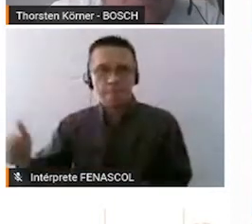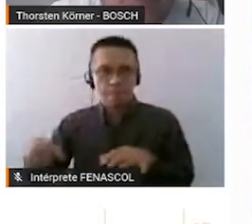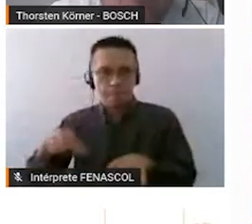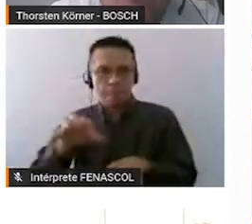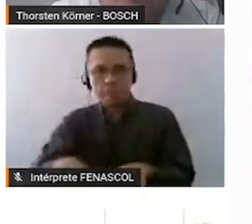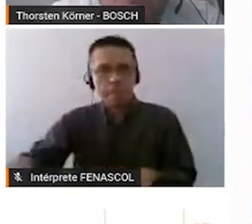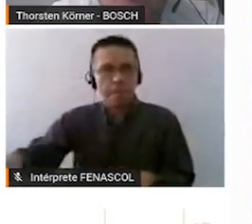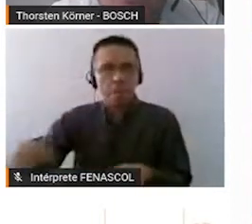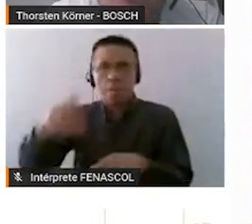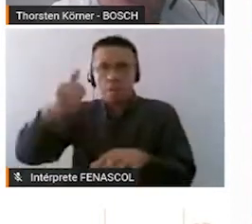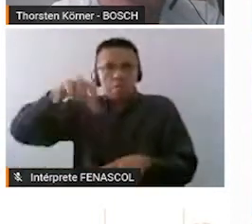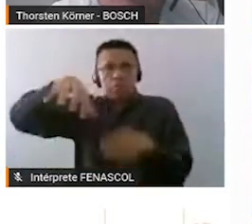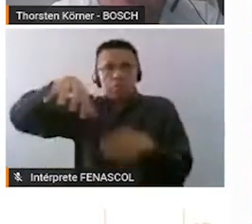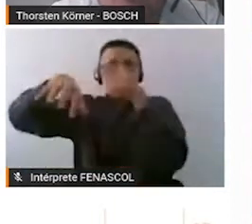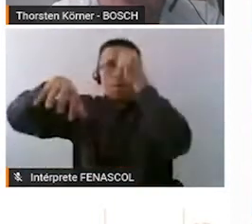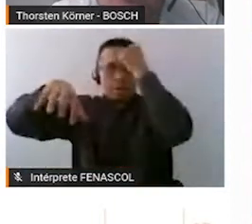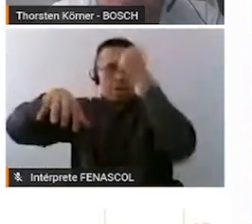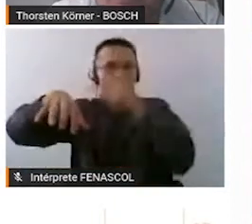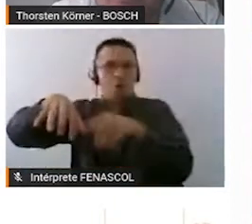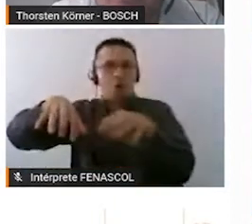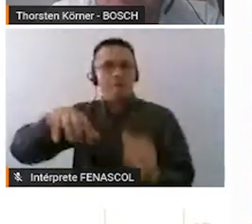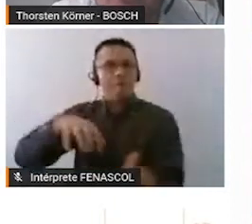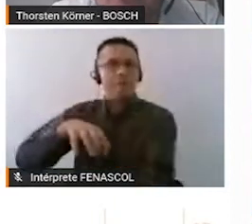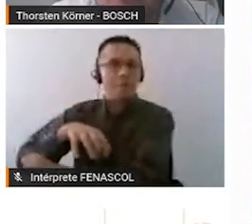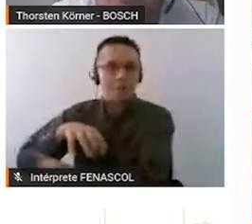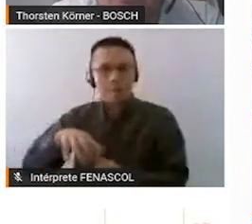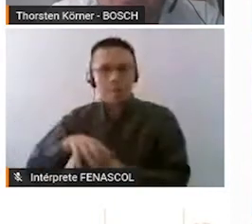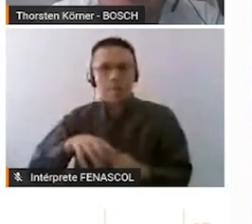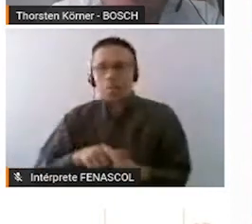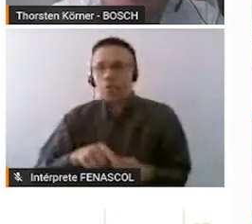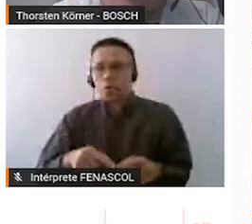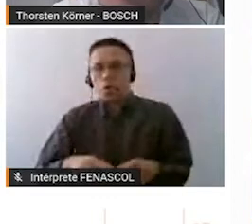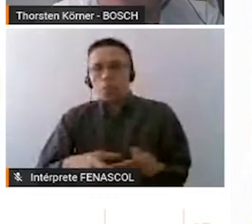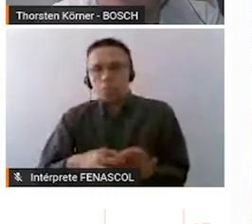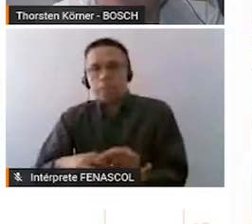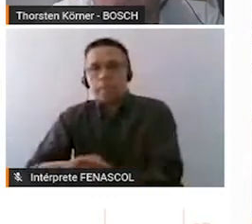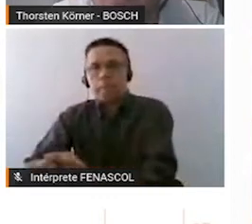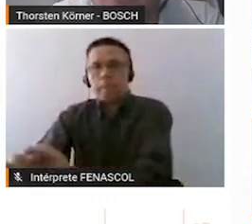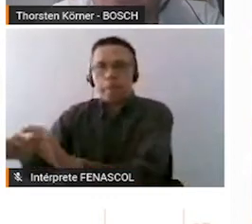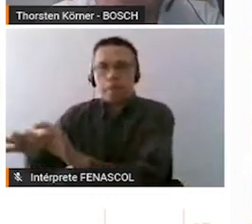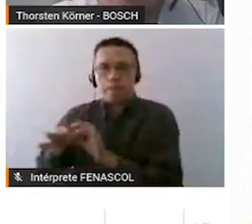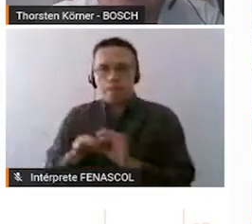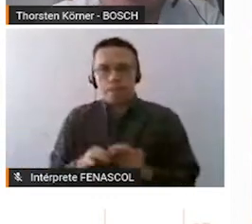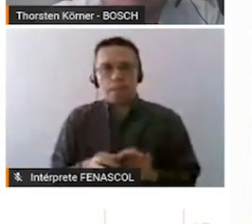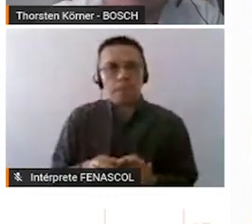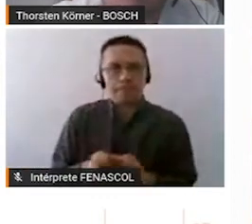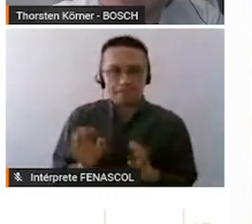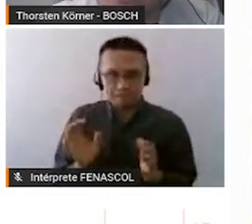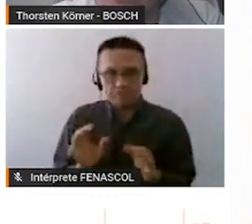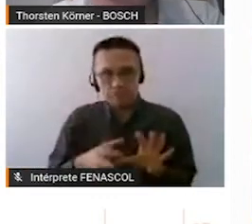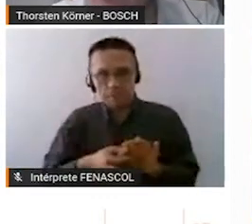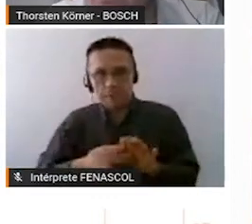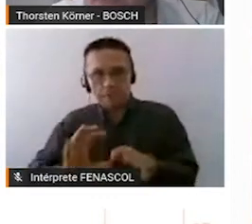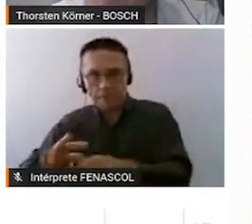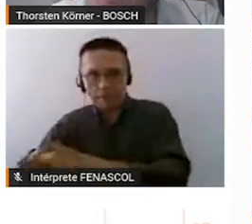digamos, ordenar físicamente dentro de la planta. Tenemos procesos modulares, tenemos máquinas que, como lo